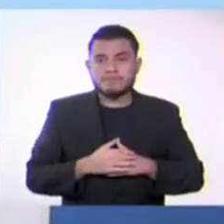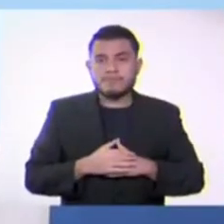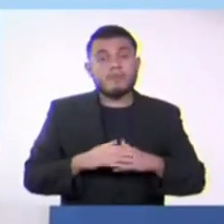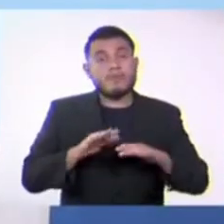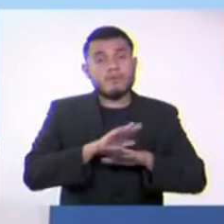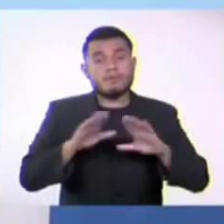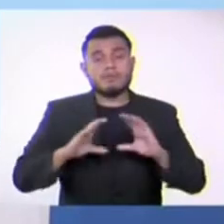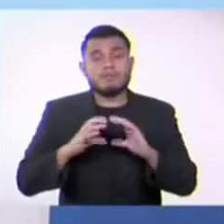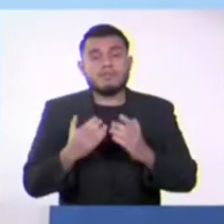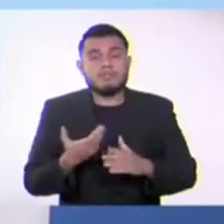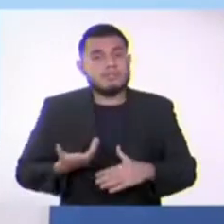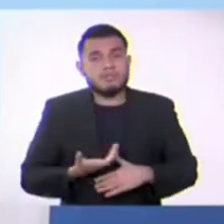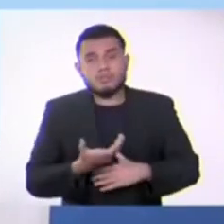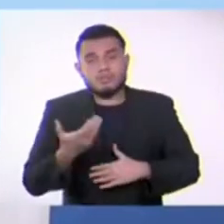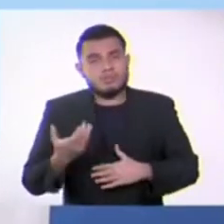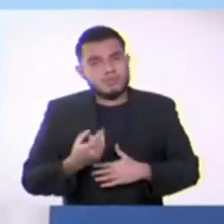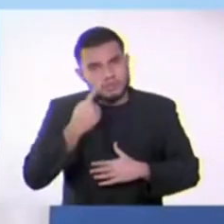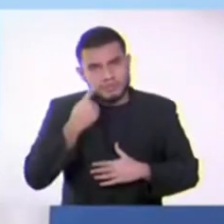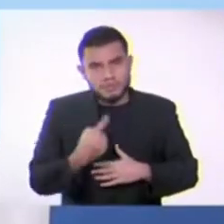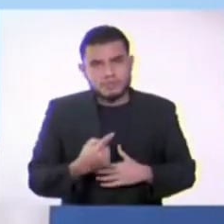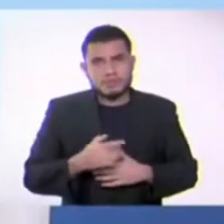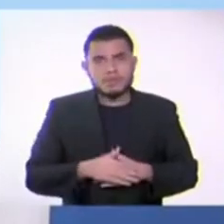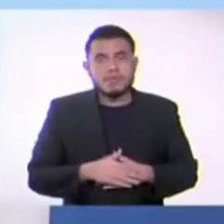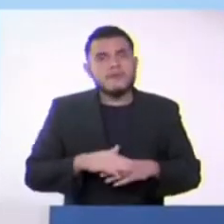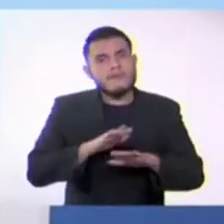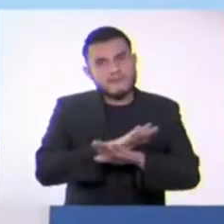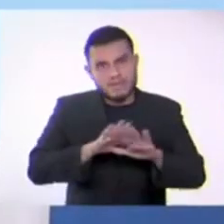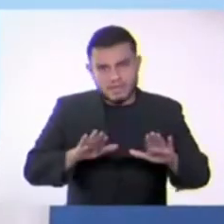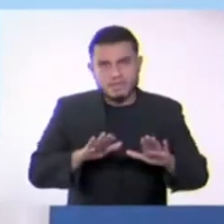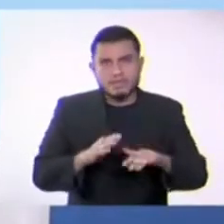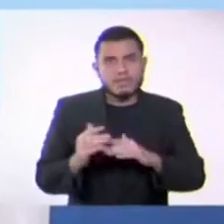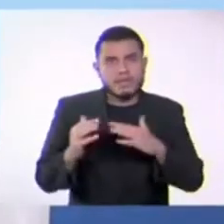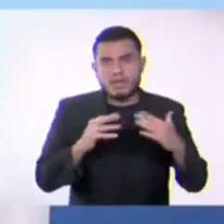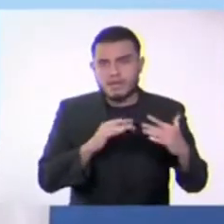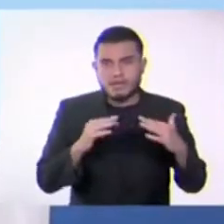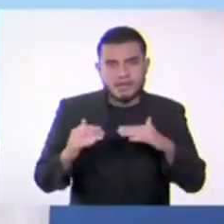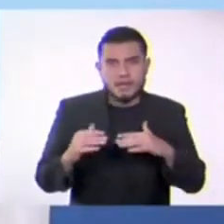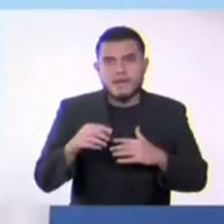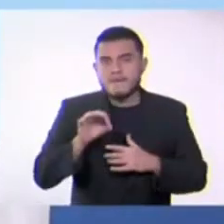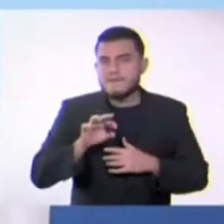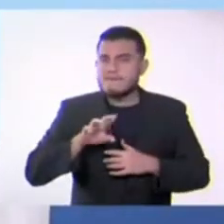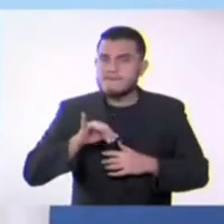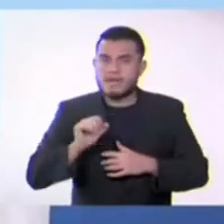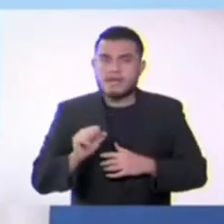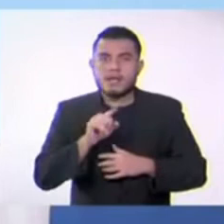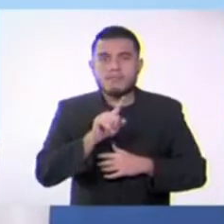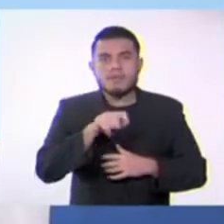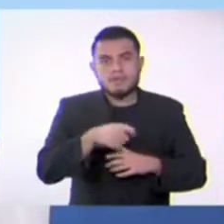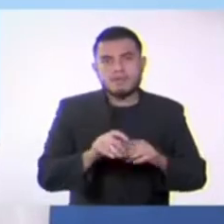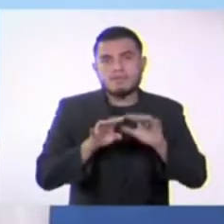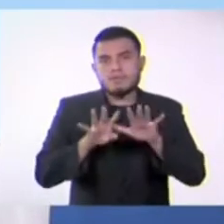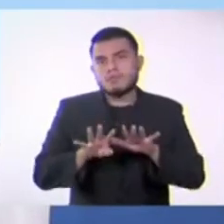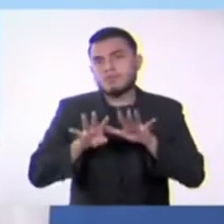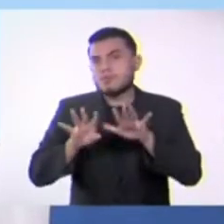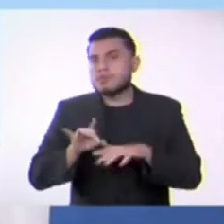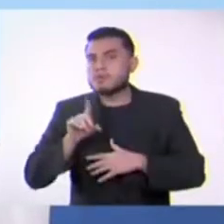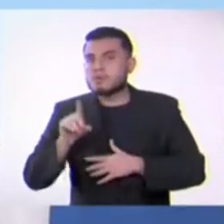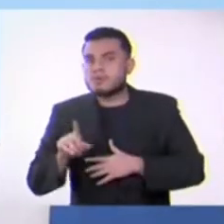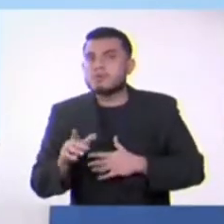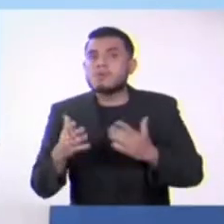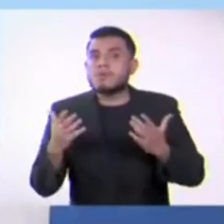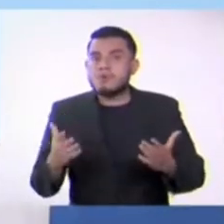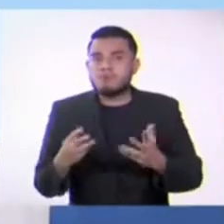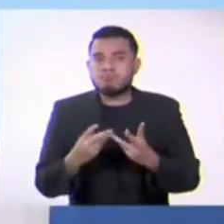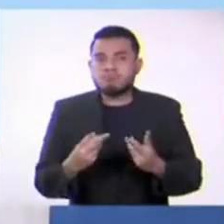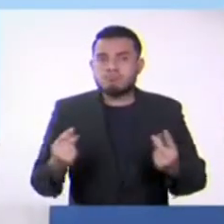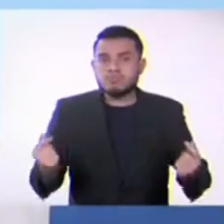clase abordamos el final de la Guerra Fría y mencionamos que en 1991, con la disolución de la